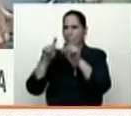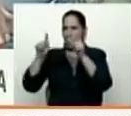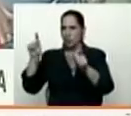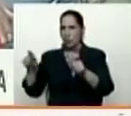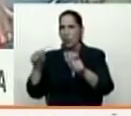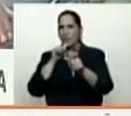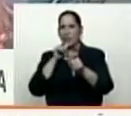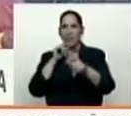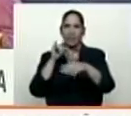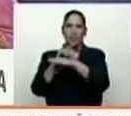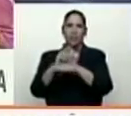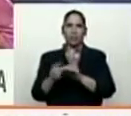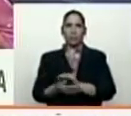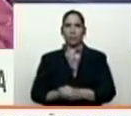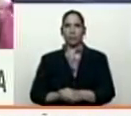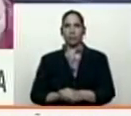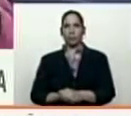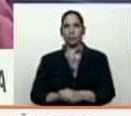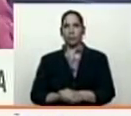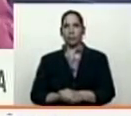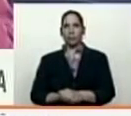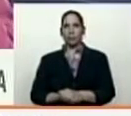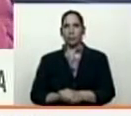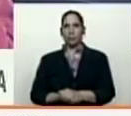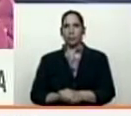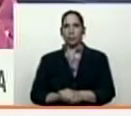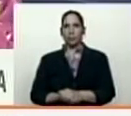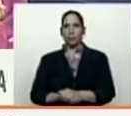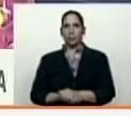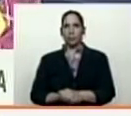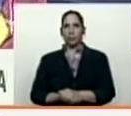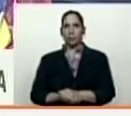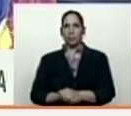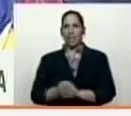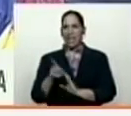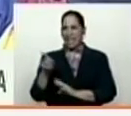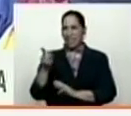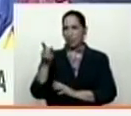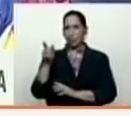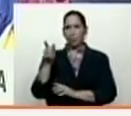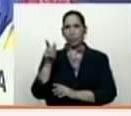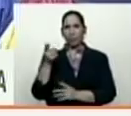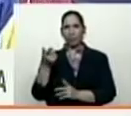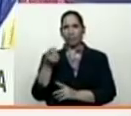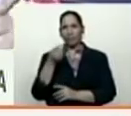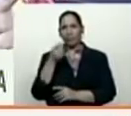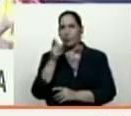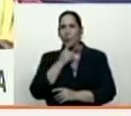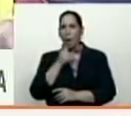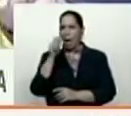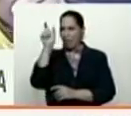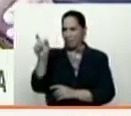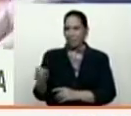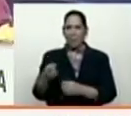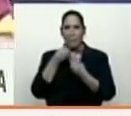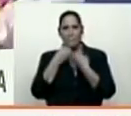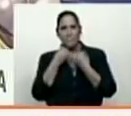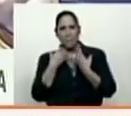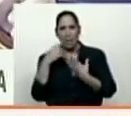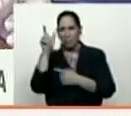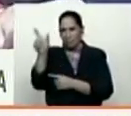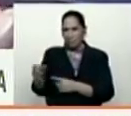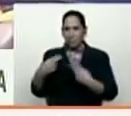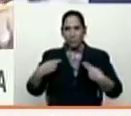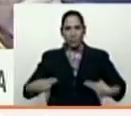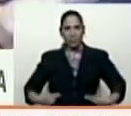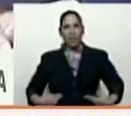Los traidores a mí me provocan desprecio. Es la degradación del ser humano. De perder sus valores, sus principios,